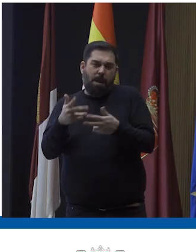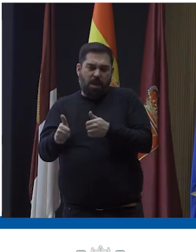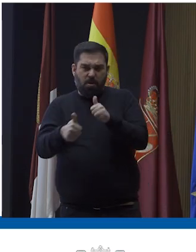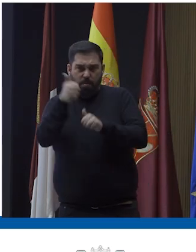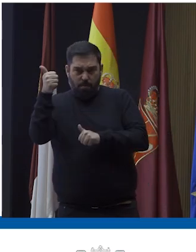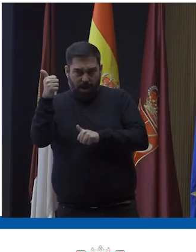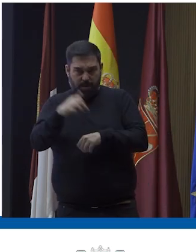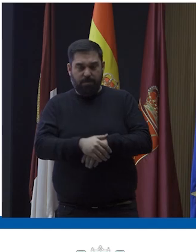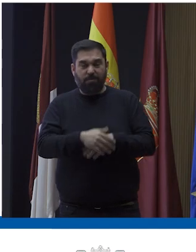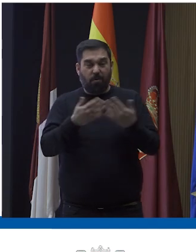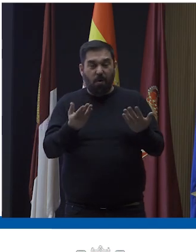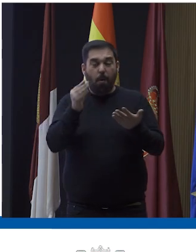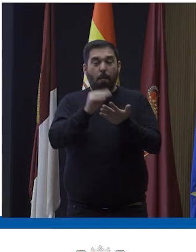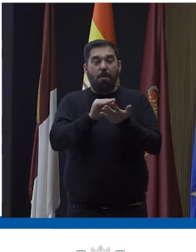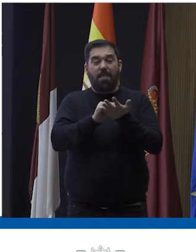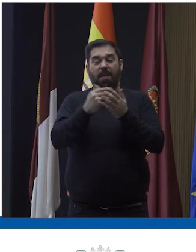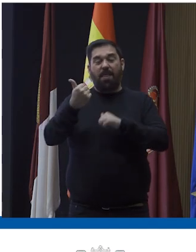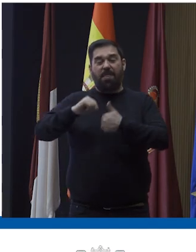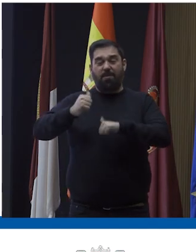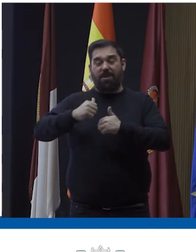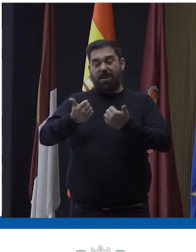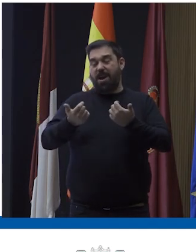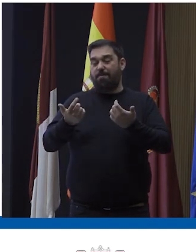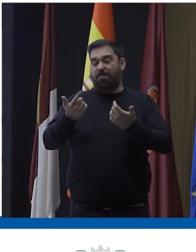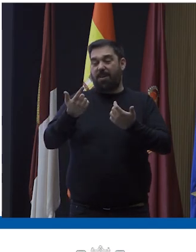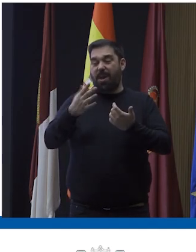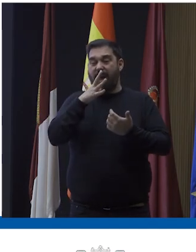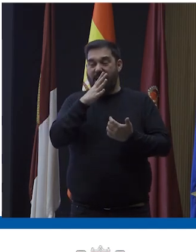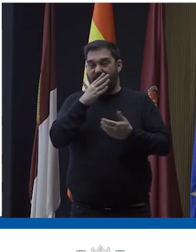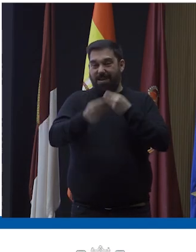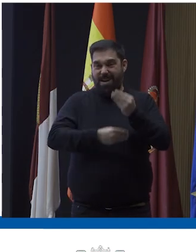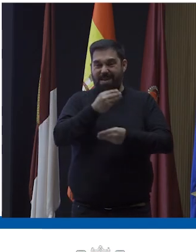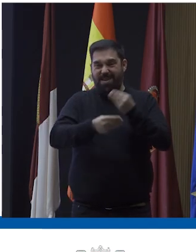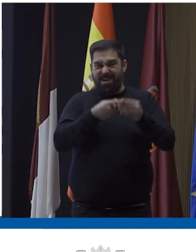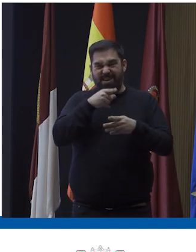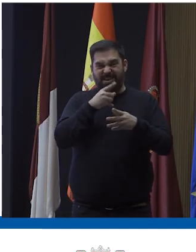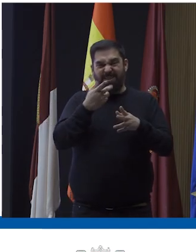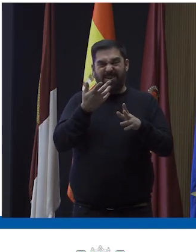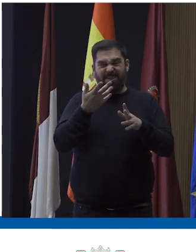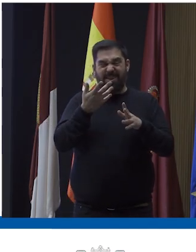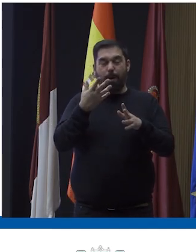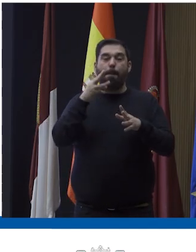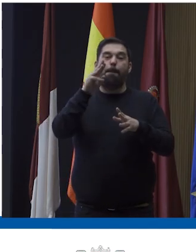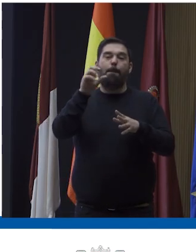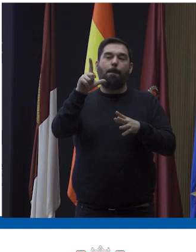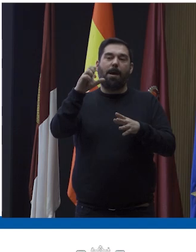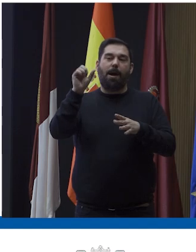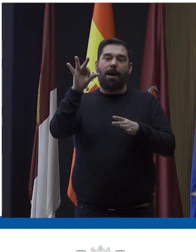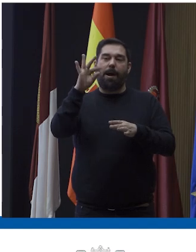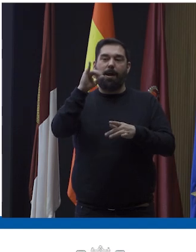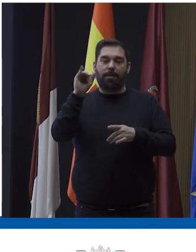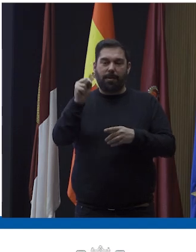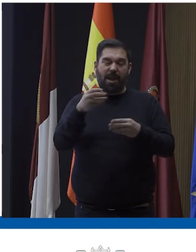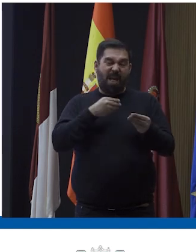porque muchas veces la cirugía que ahora se hace del prolapso es una cirugía que se llama plastia, es decir, que hacen